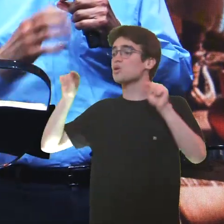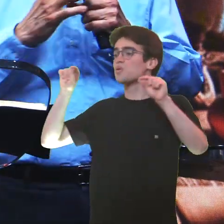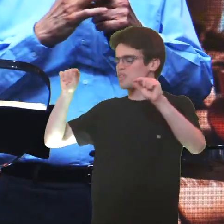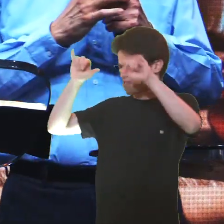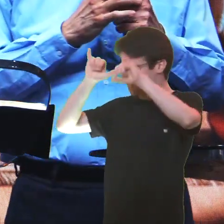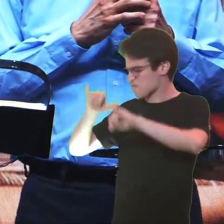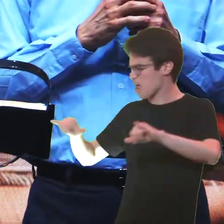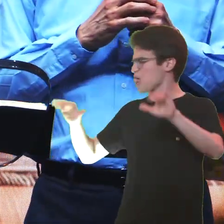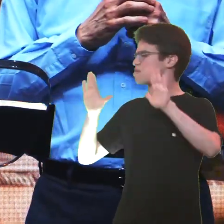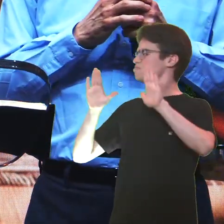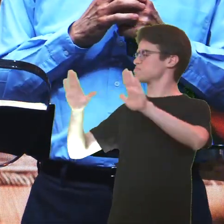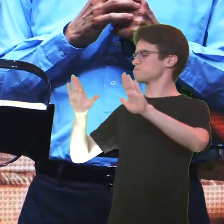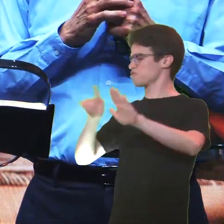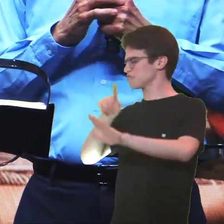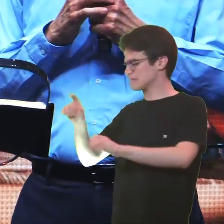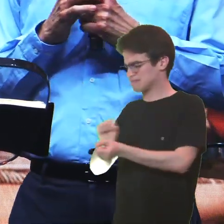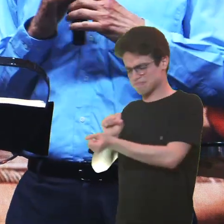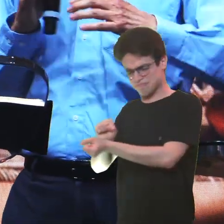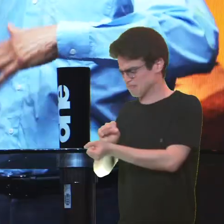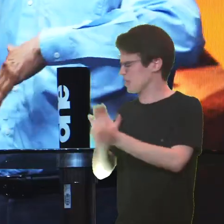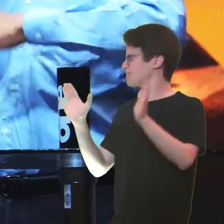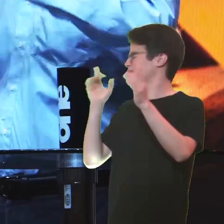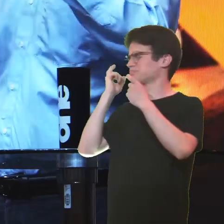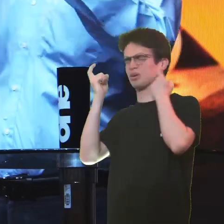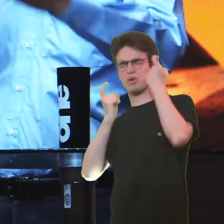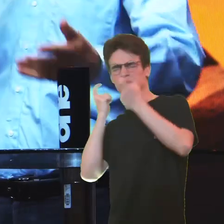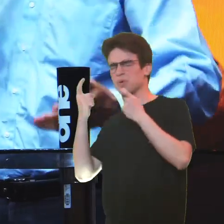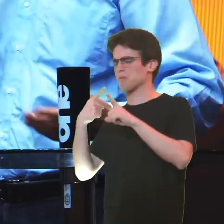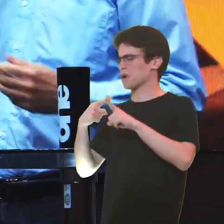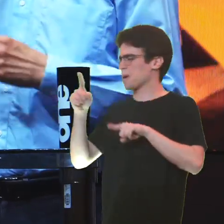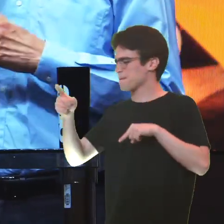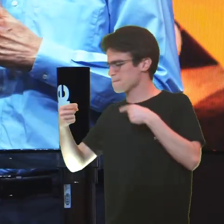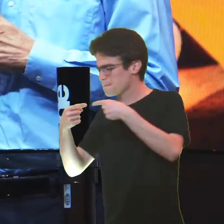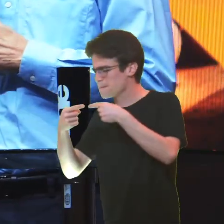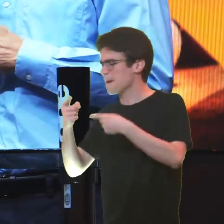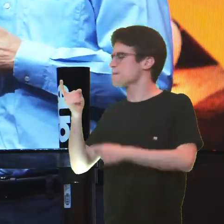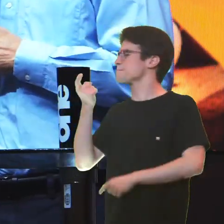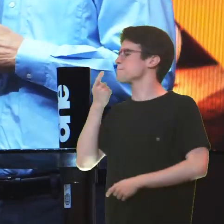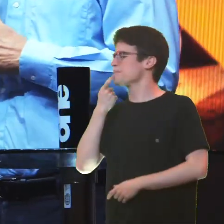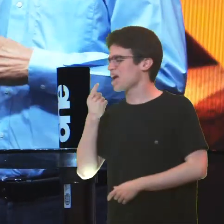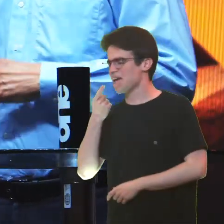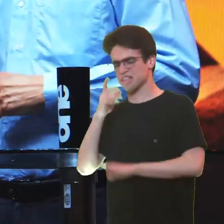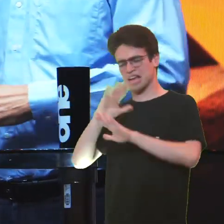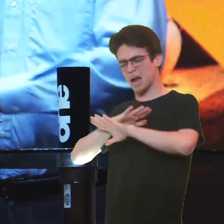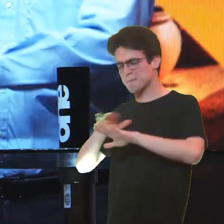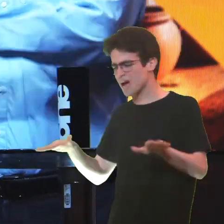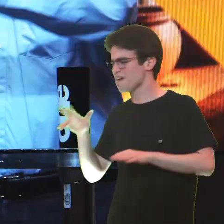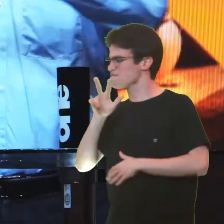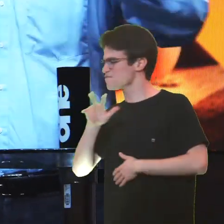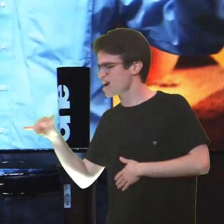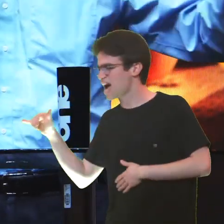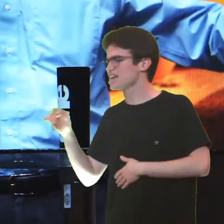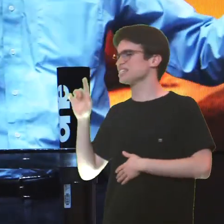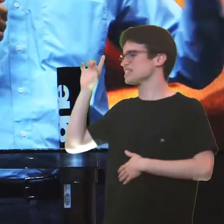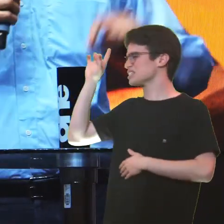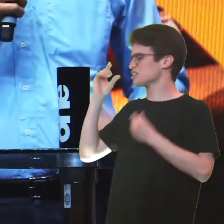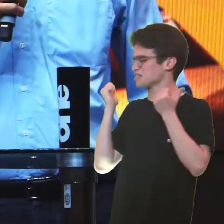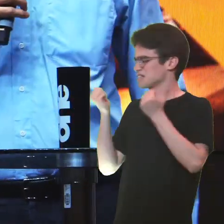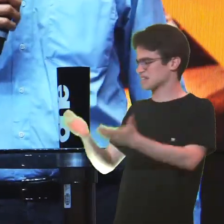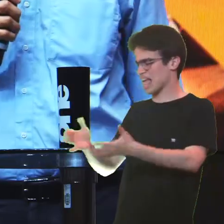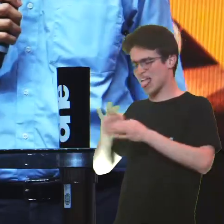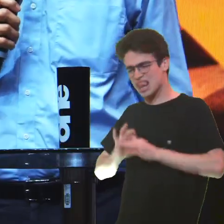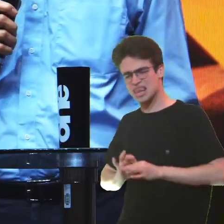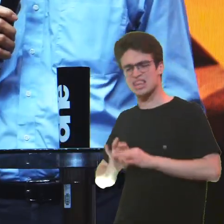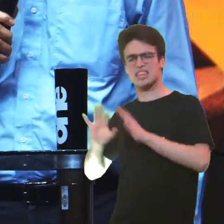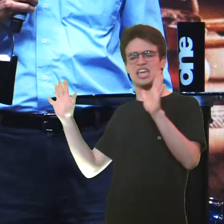que o cativeiro estava prestes a terminar, que el Señor los libertaría, que o Senhor os libertaria, que los haría volver a la